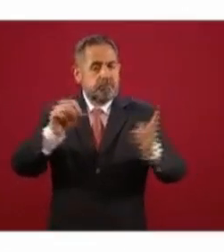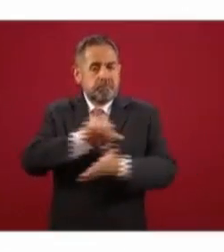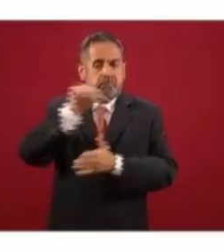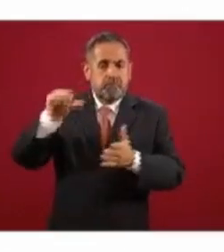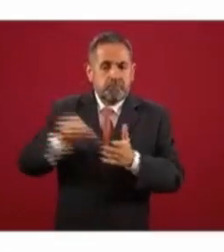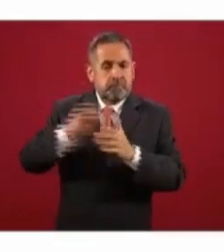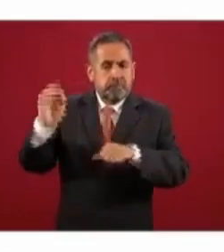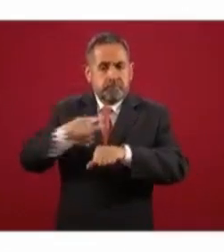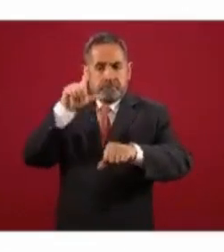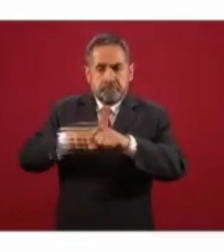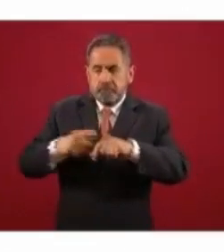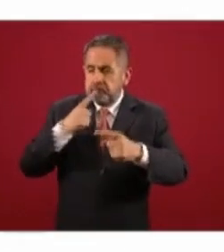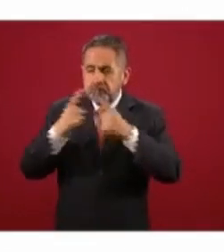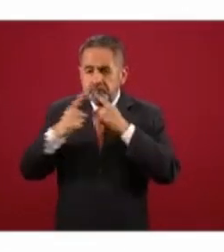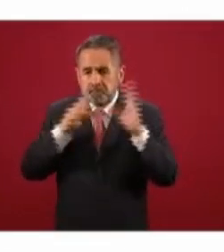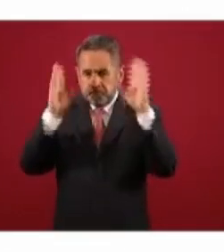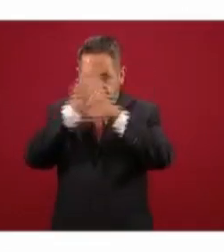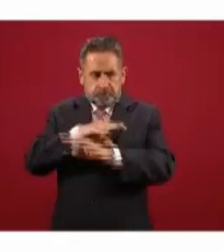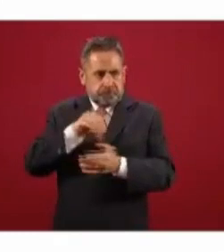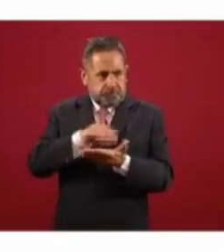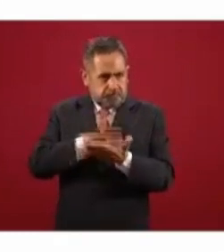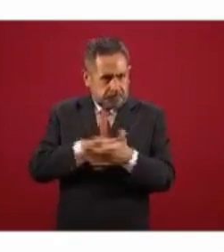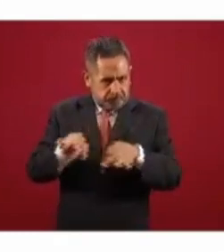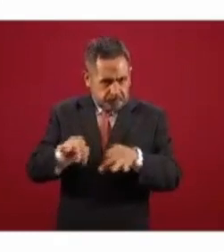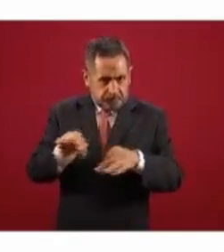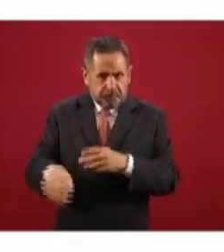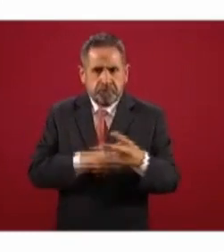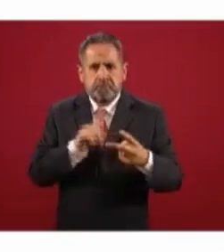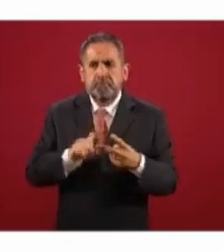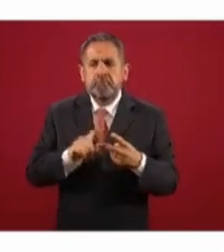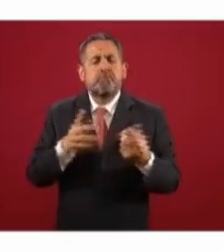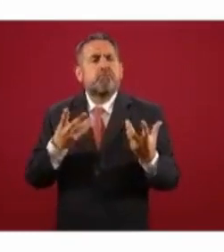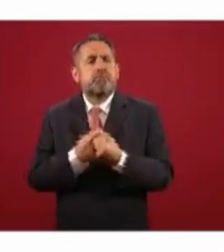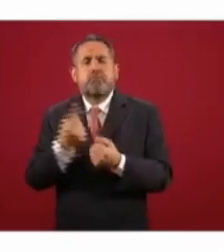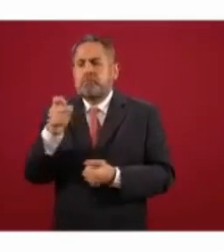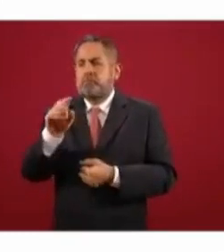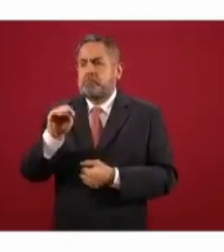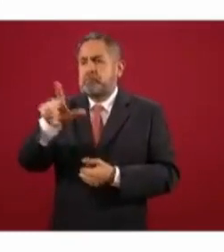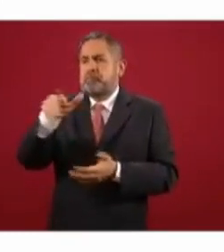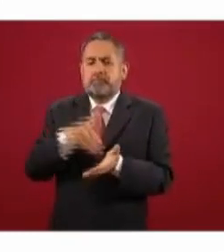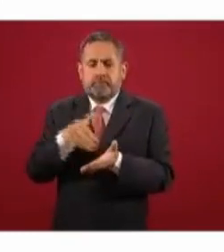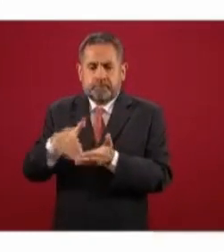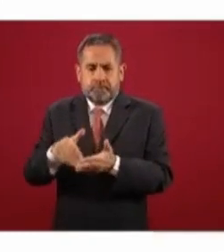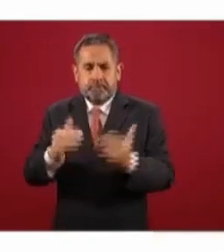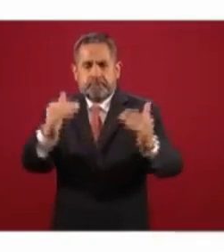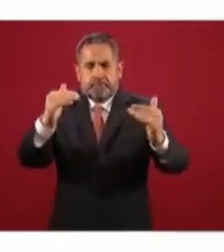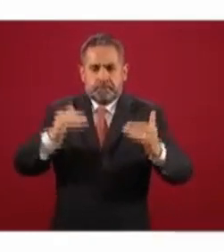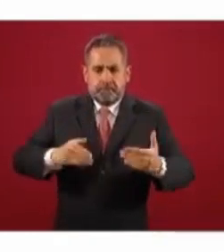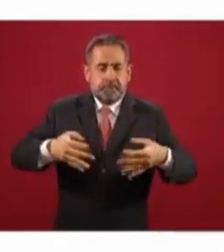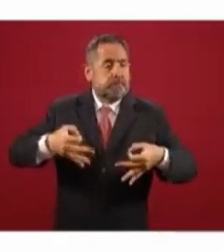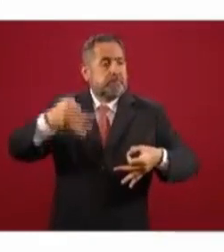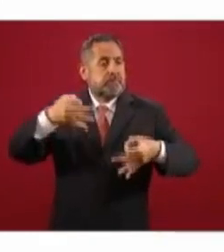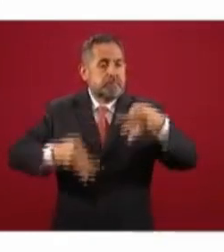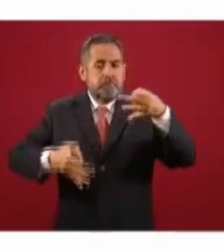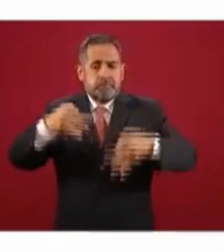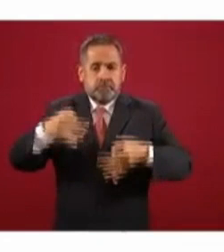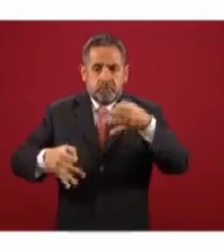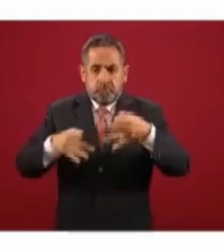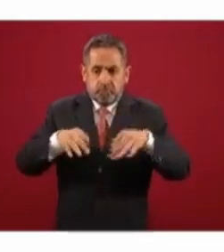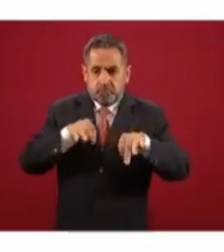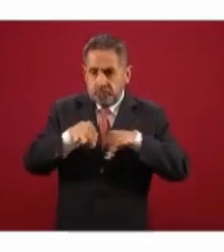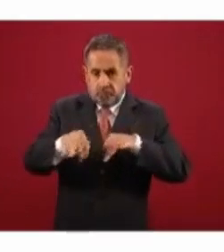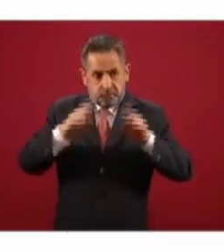de Conciliación y Registro Laboral con 197 millones, para la creación de los